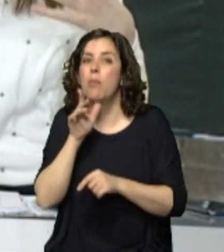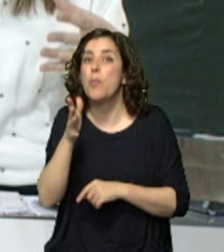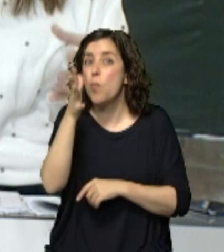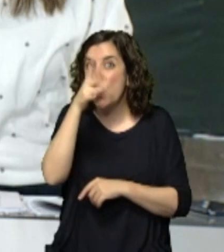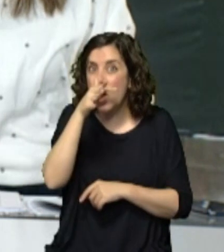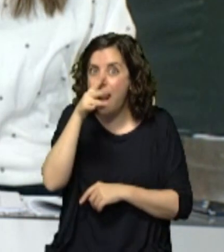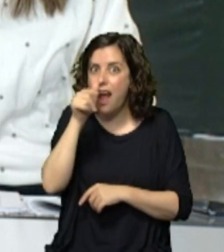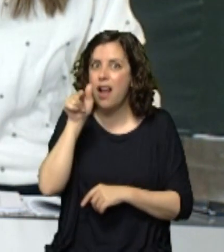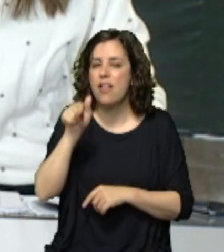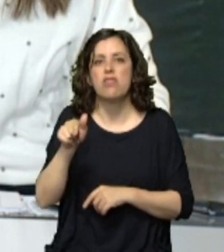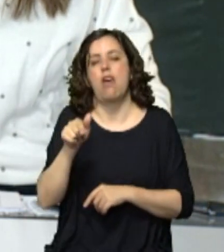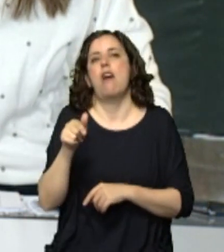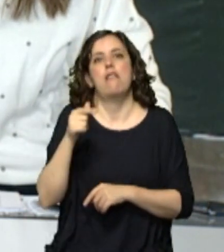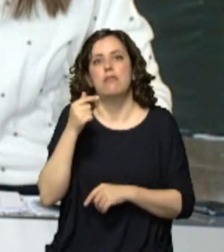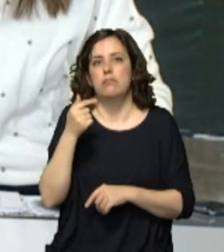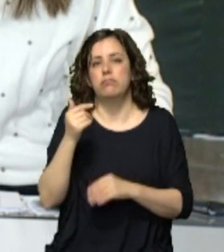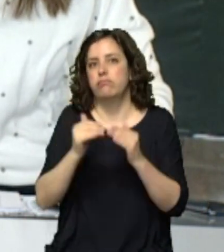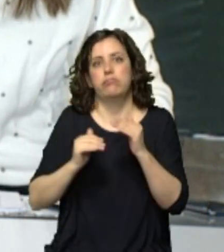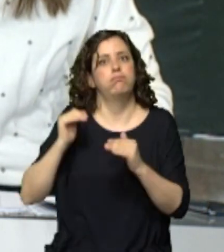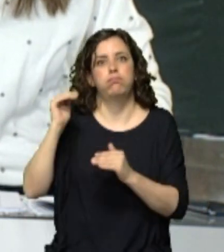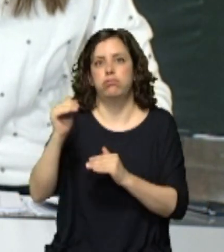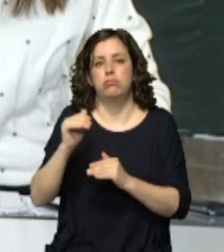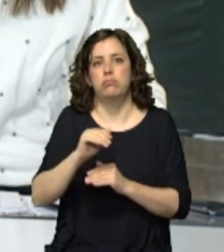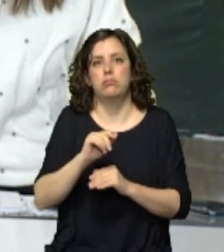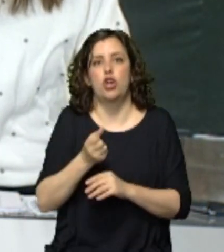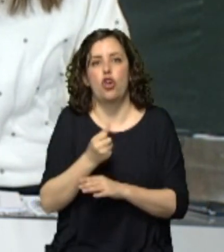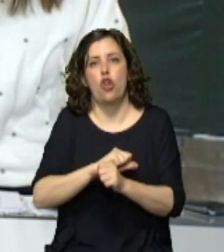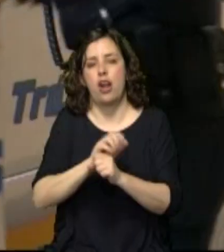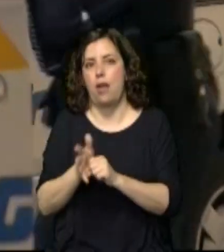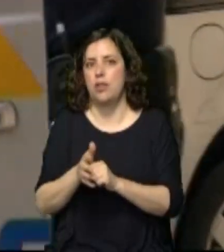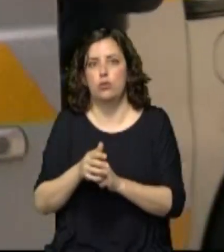las más afectadas en la tasa de incidencia por coronavirus.